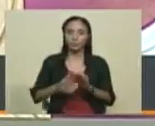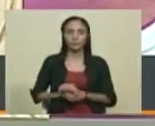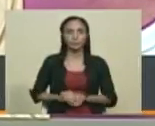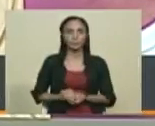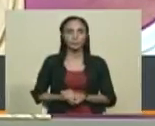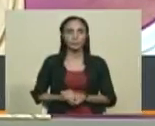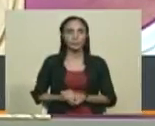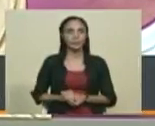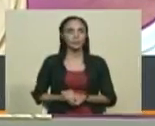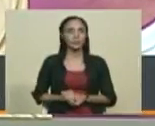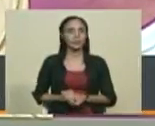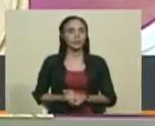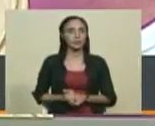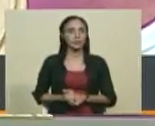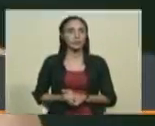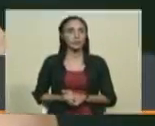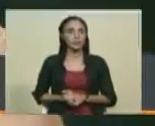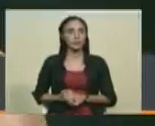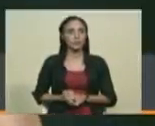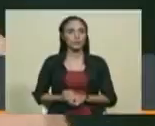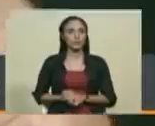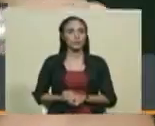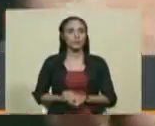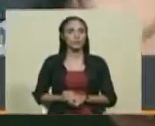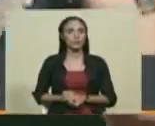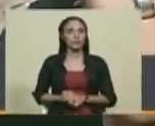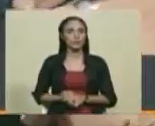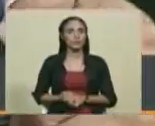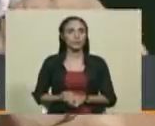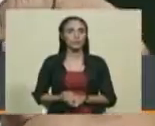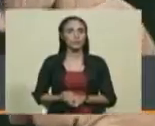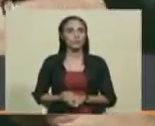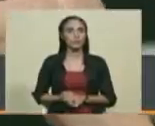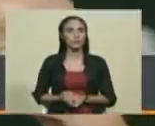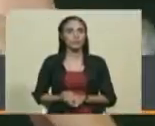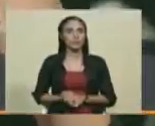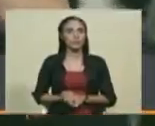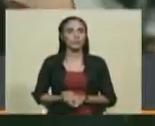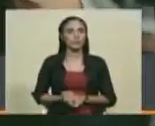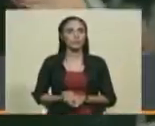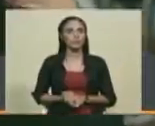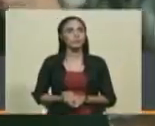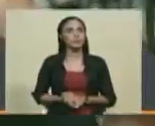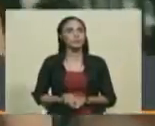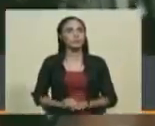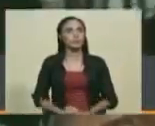Siempre hay que insistir en esto, compañero, vicepresidente.